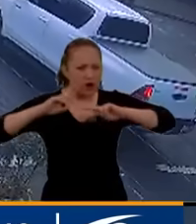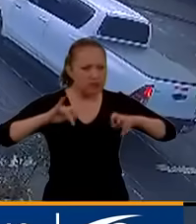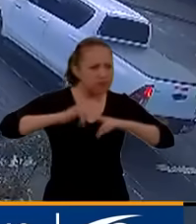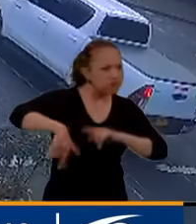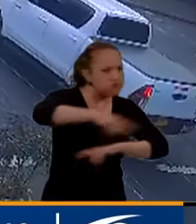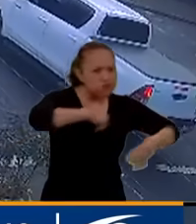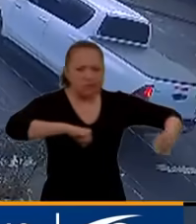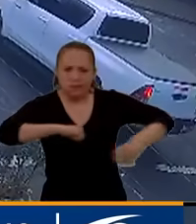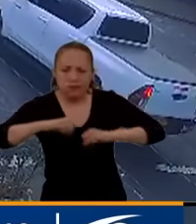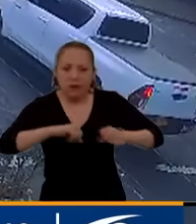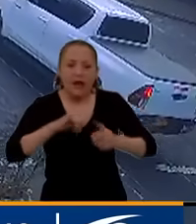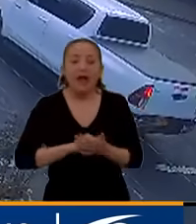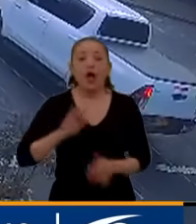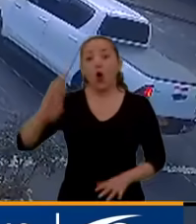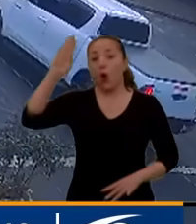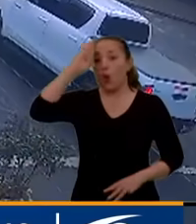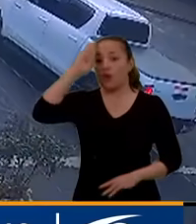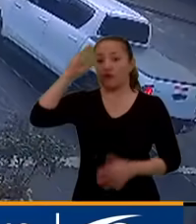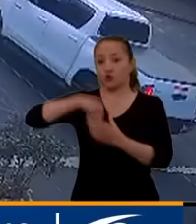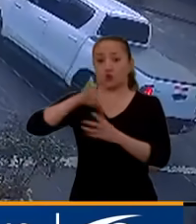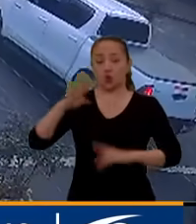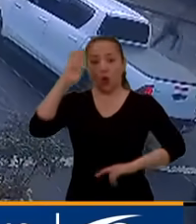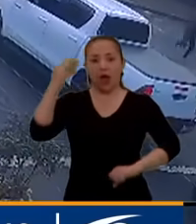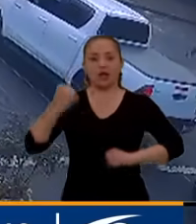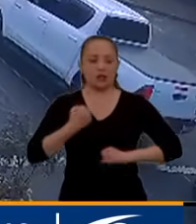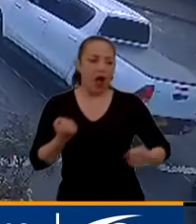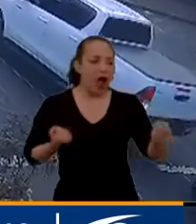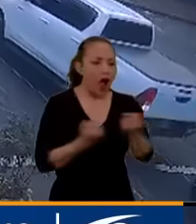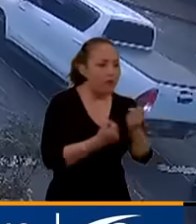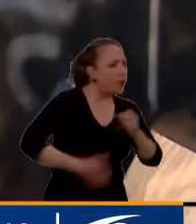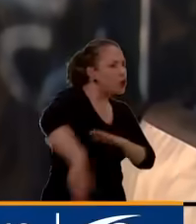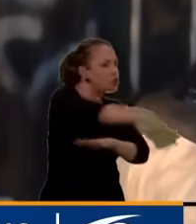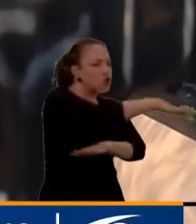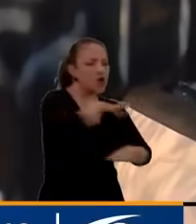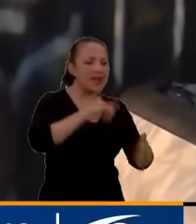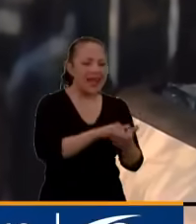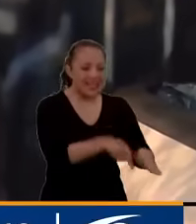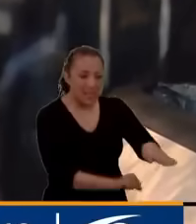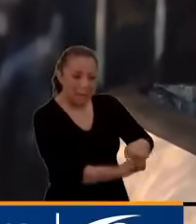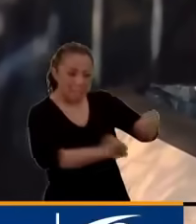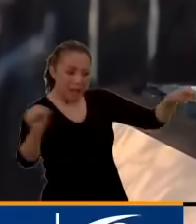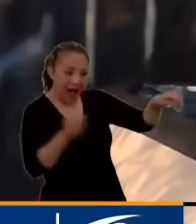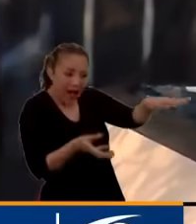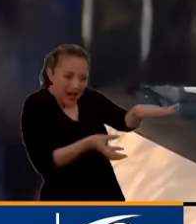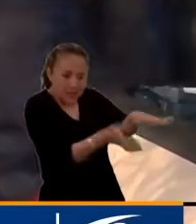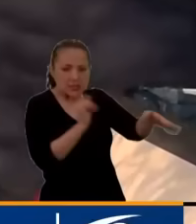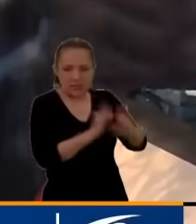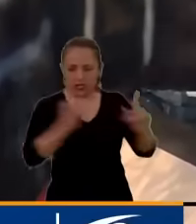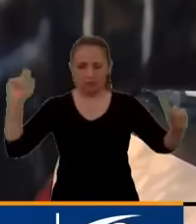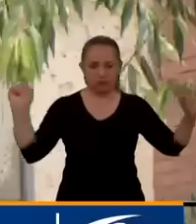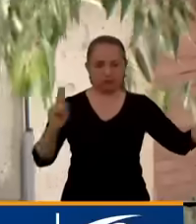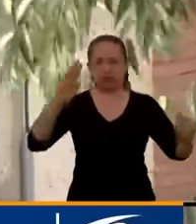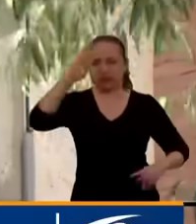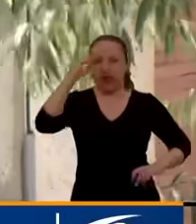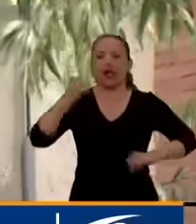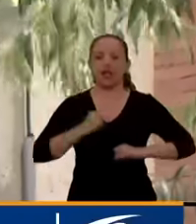sector. Uniformados del ejército apoyaron la seguridad en el sector donde el artefacto explosivo estalló de manera controlada.